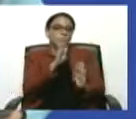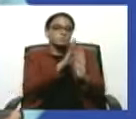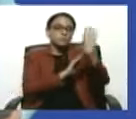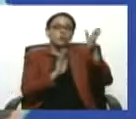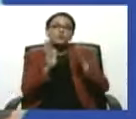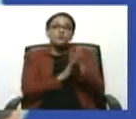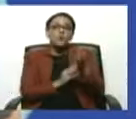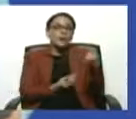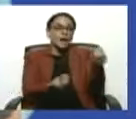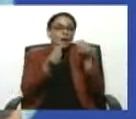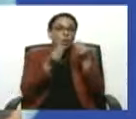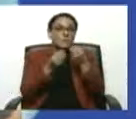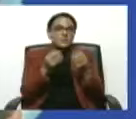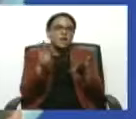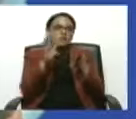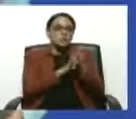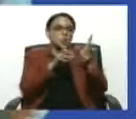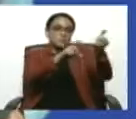en la agroindustria,